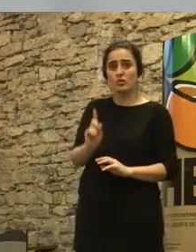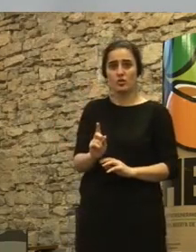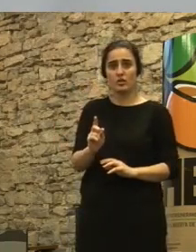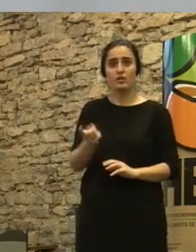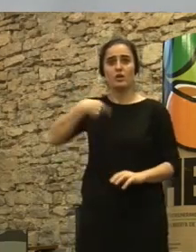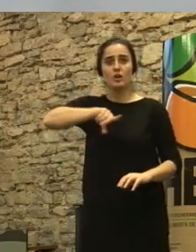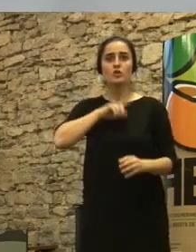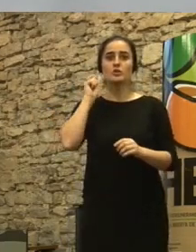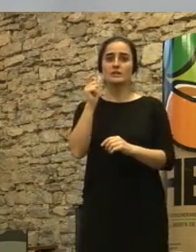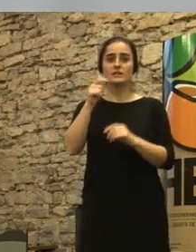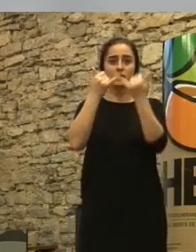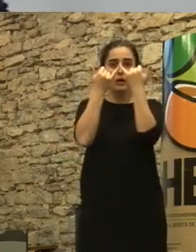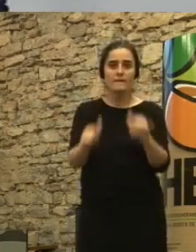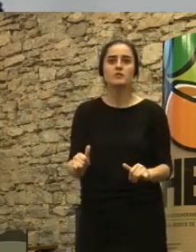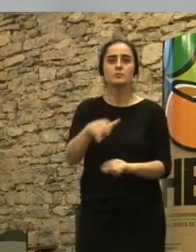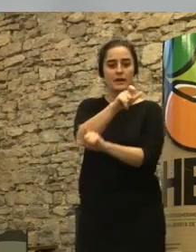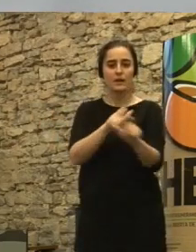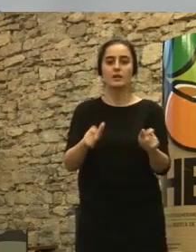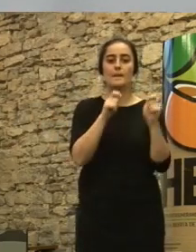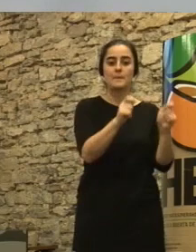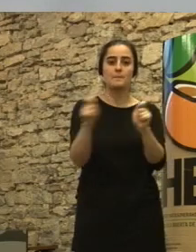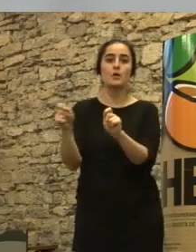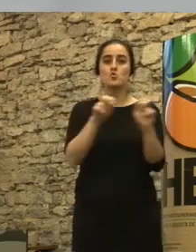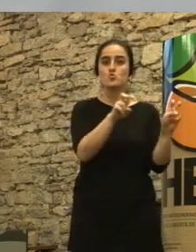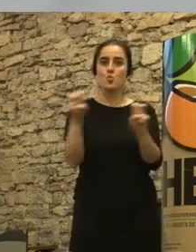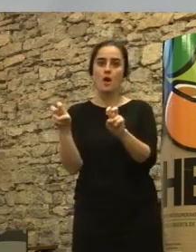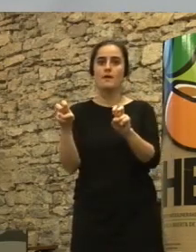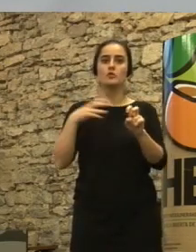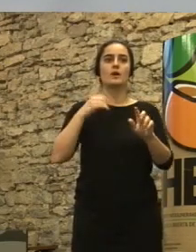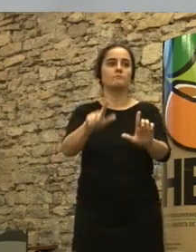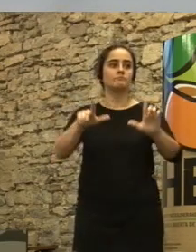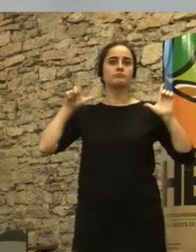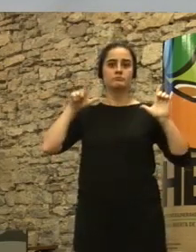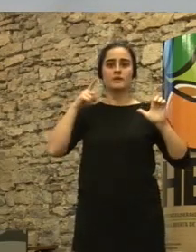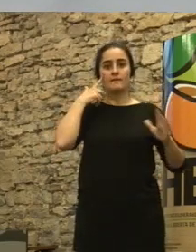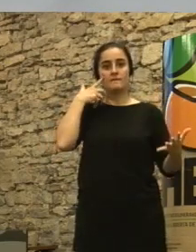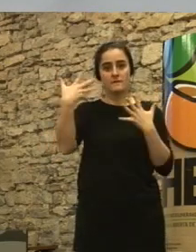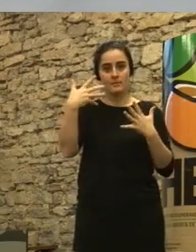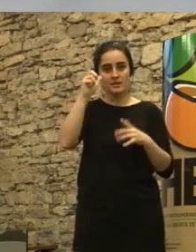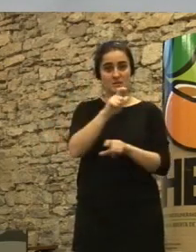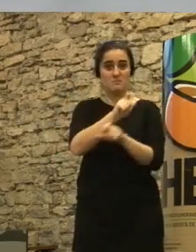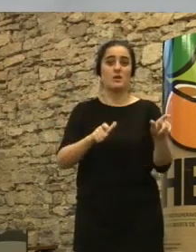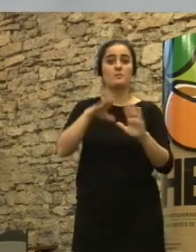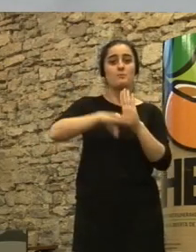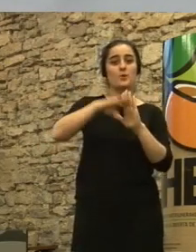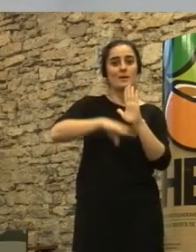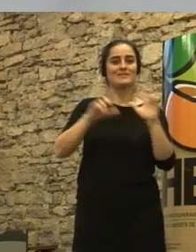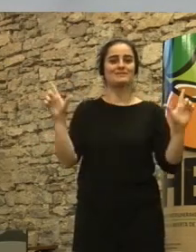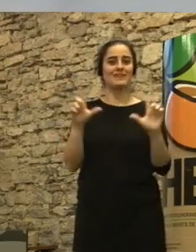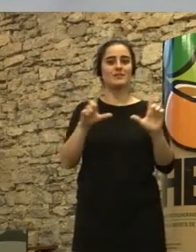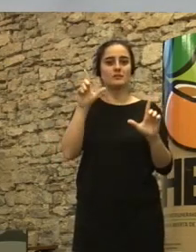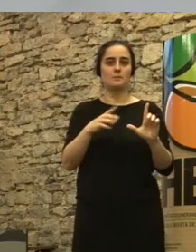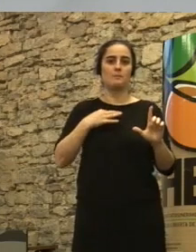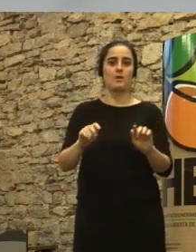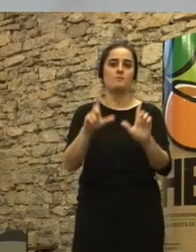año se vuelvan famosos y vengan los medios de comunicación y se hagan programas de televisión con ellos, porque hay que darle